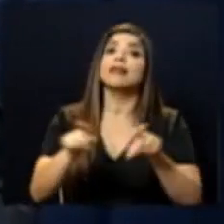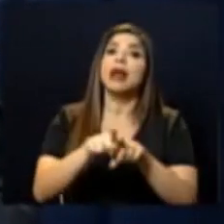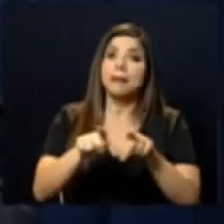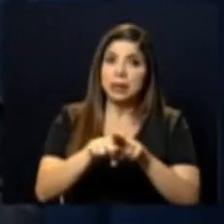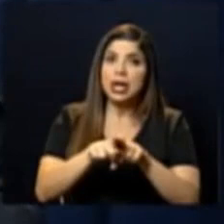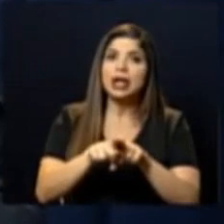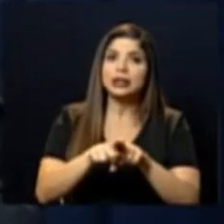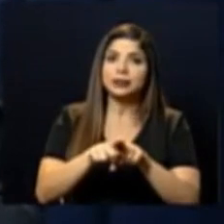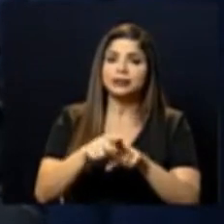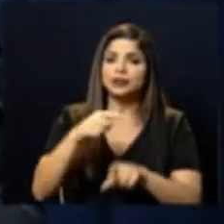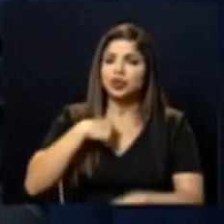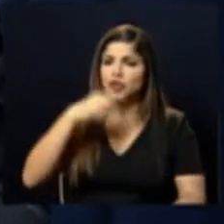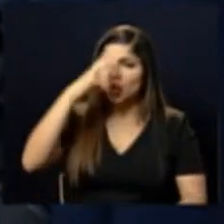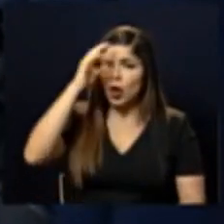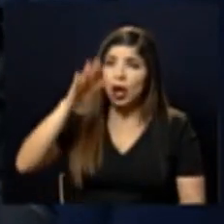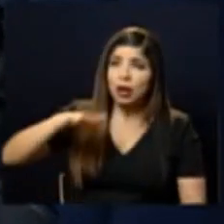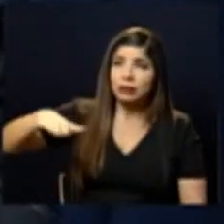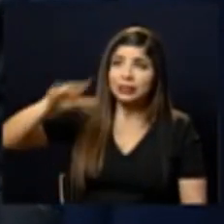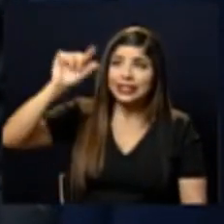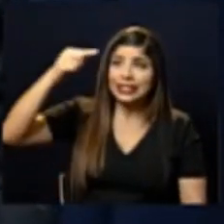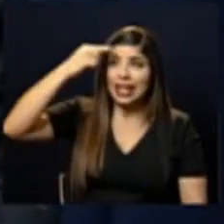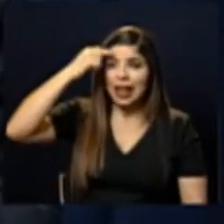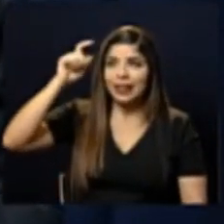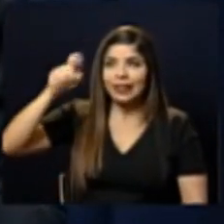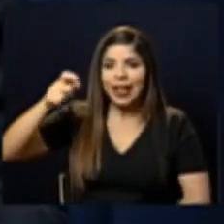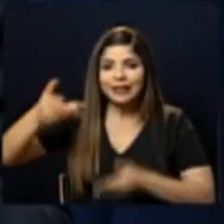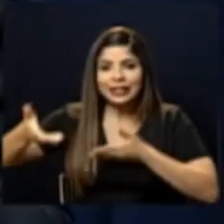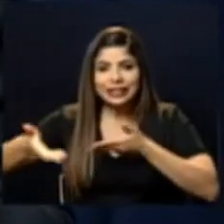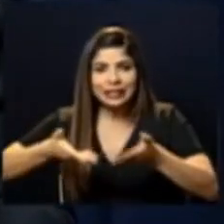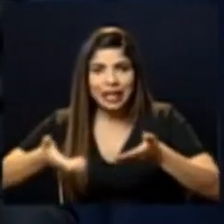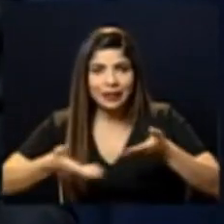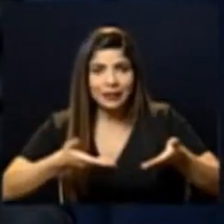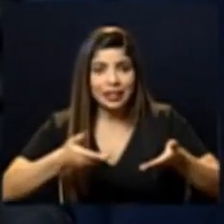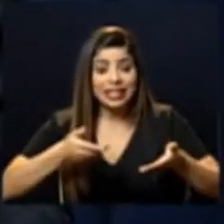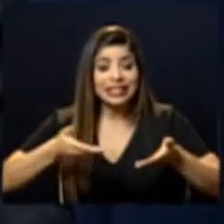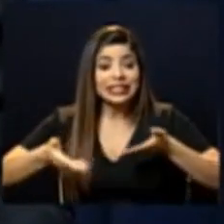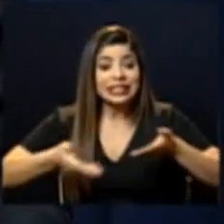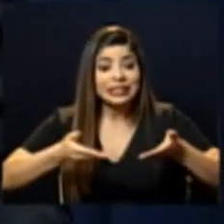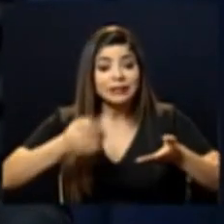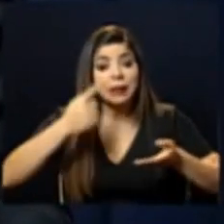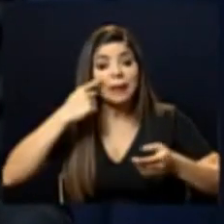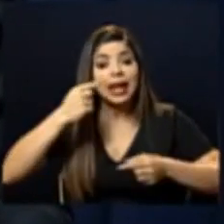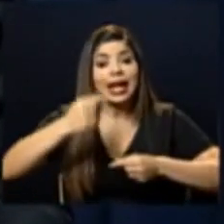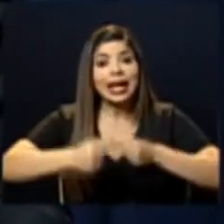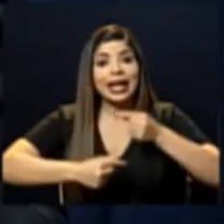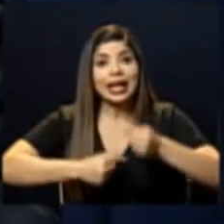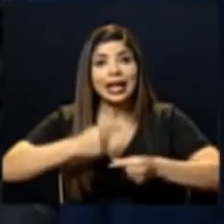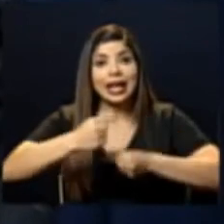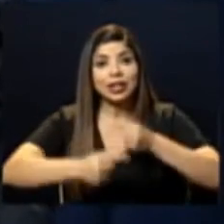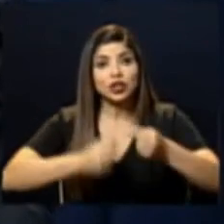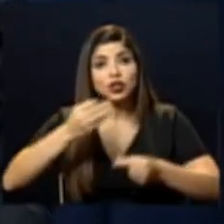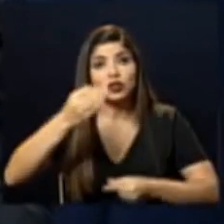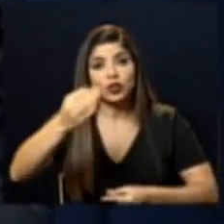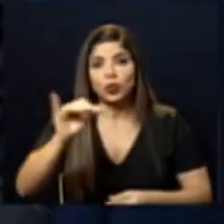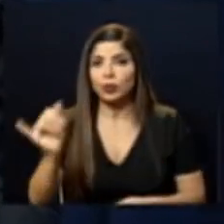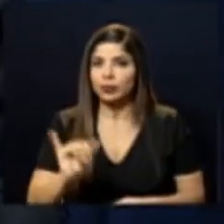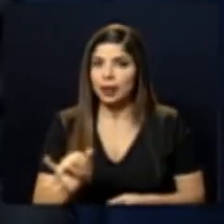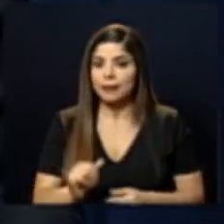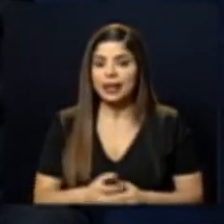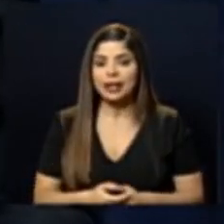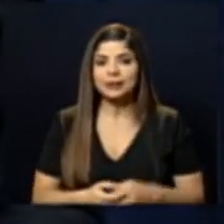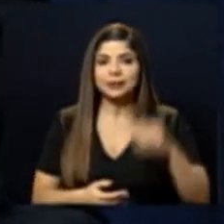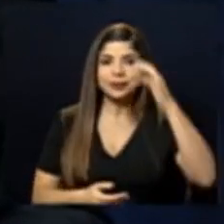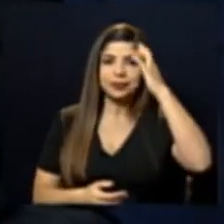un Estado que sirva y que le sirva a las generaciones que están por venir.